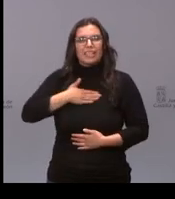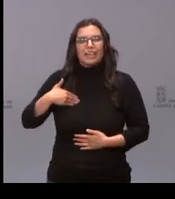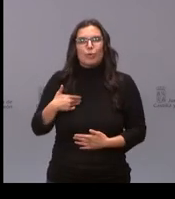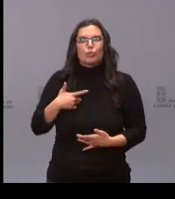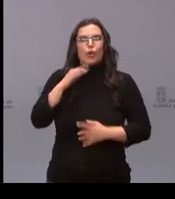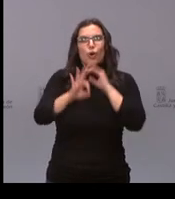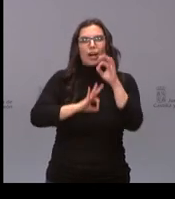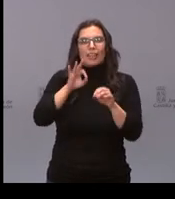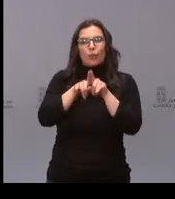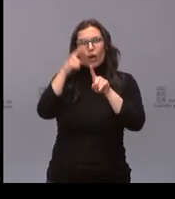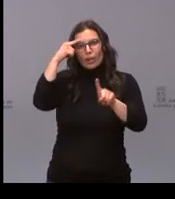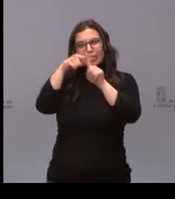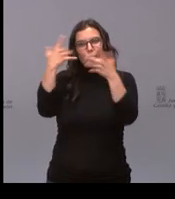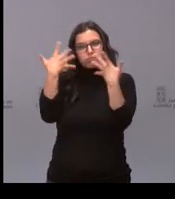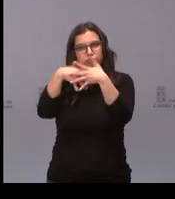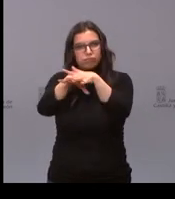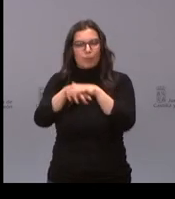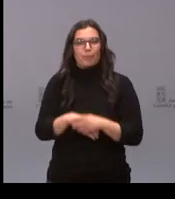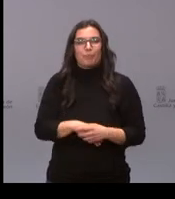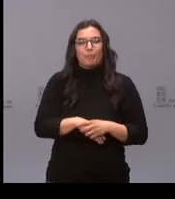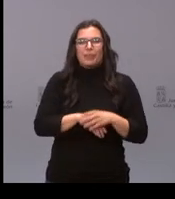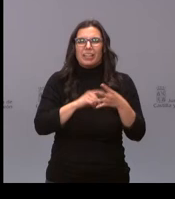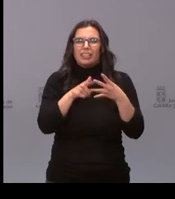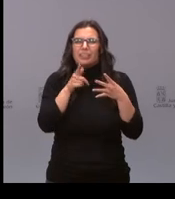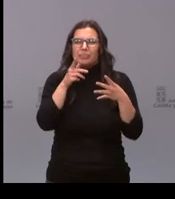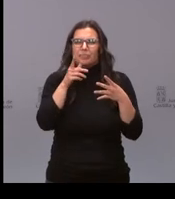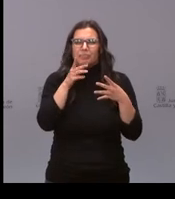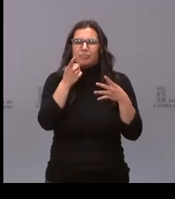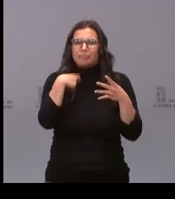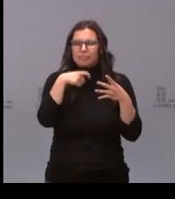espíritu integrador. ¿Y la segunda pregunta cuál era?